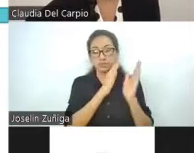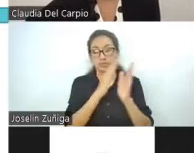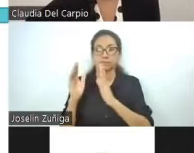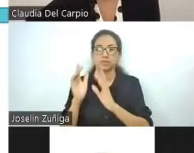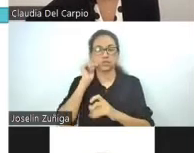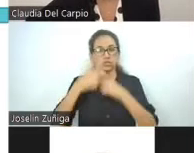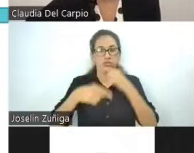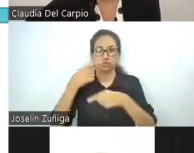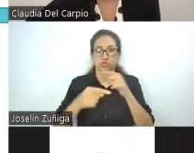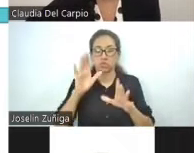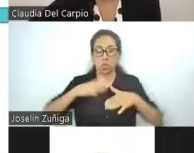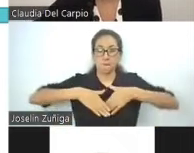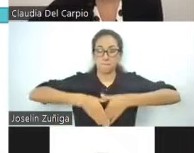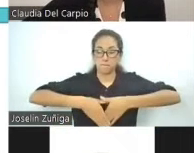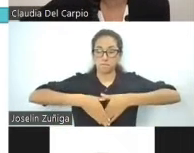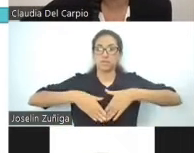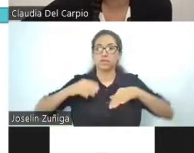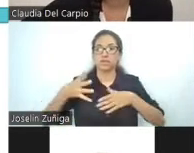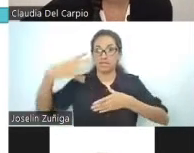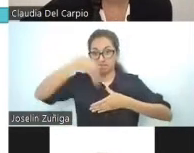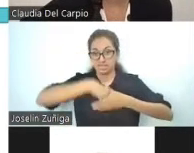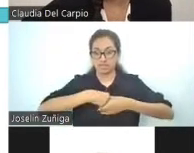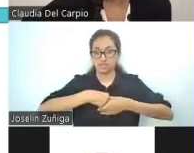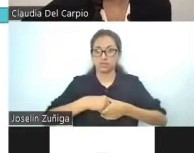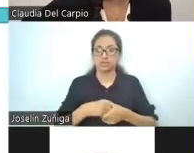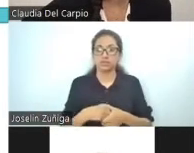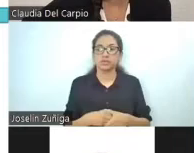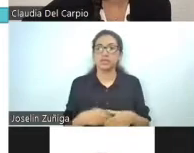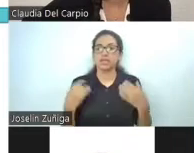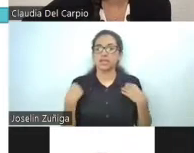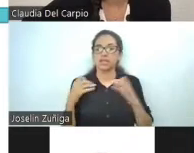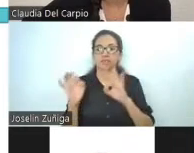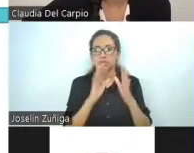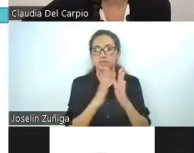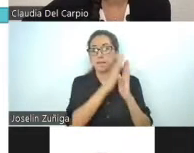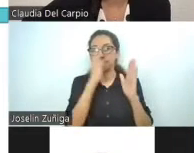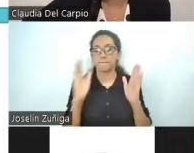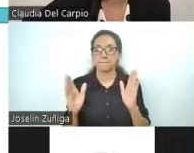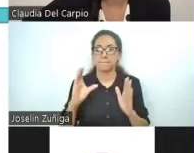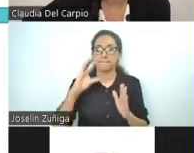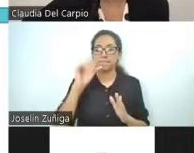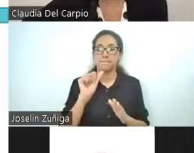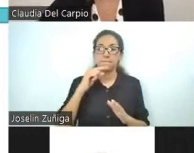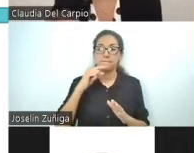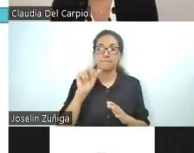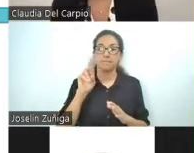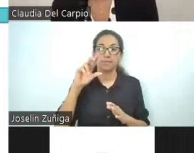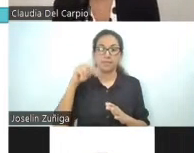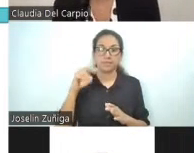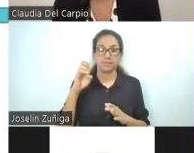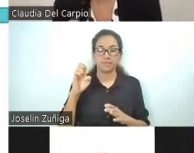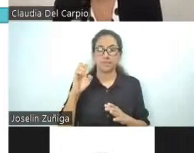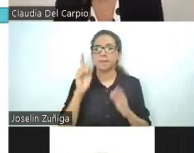a día en nuestra vulva y vagina. Dentro de ellos resalto la presencia de la Gardnerella vaginalis, que es